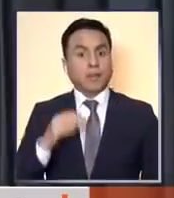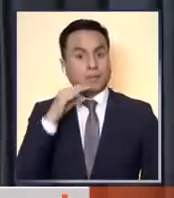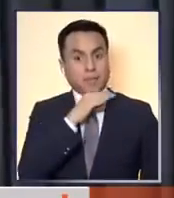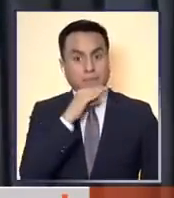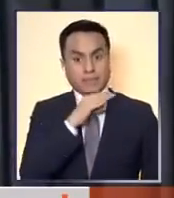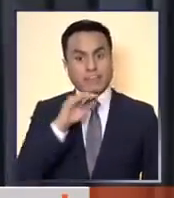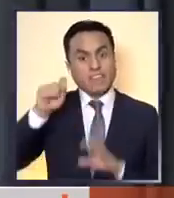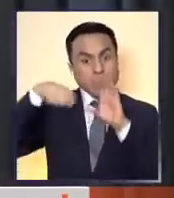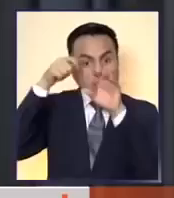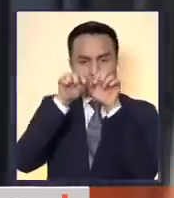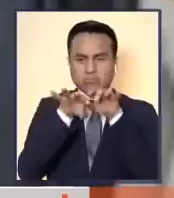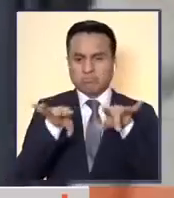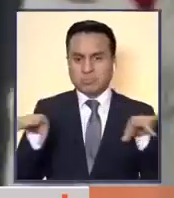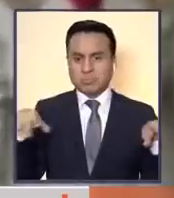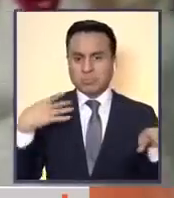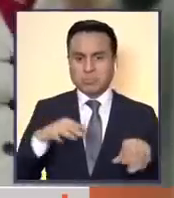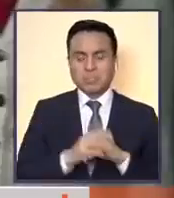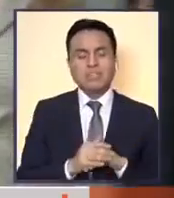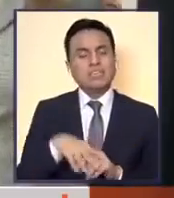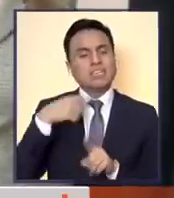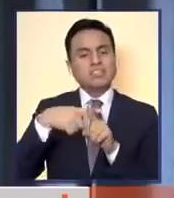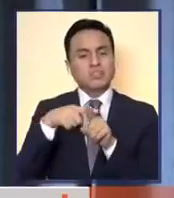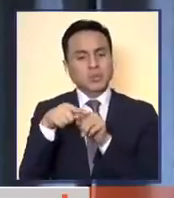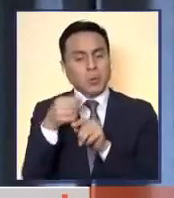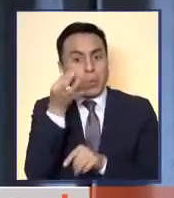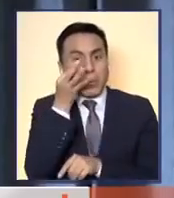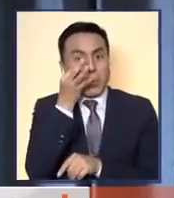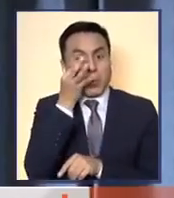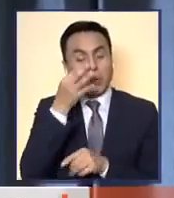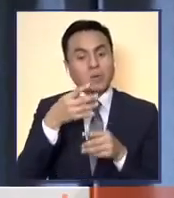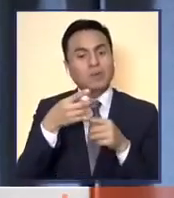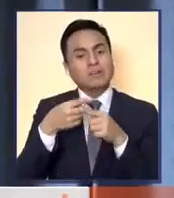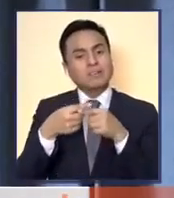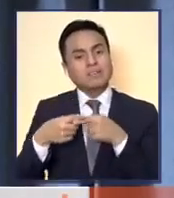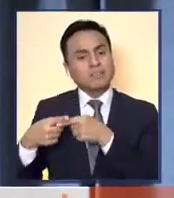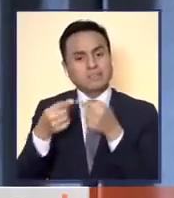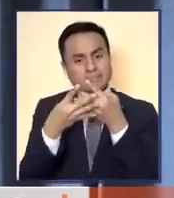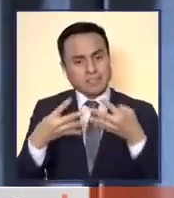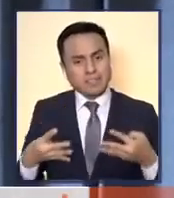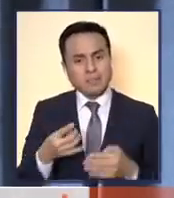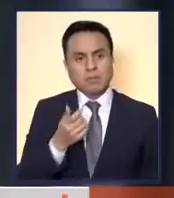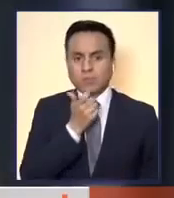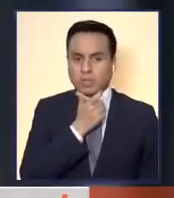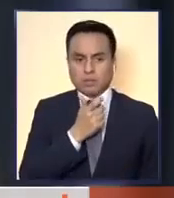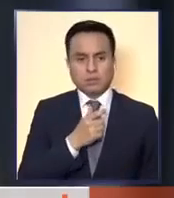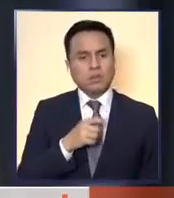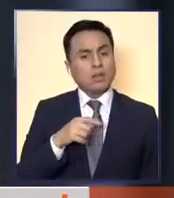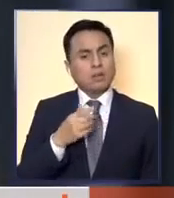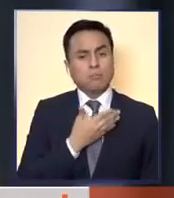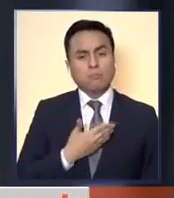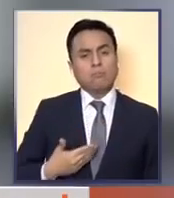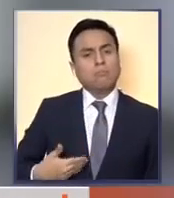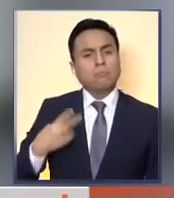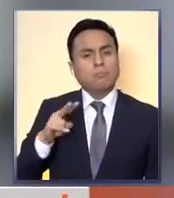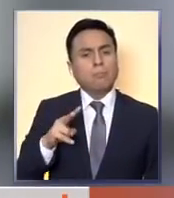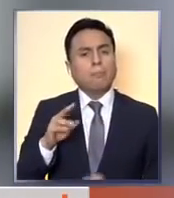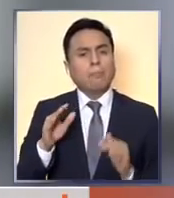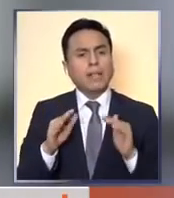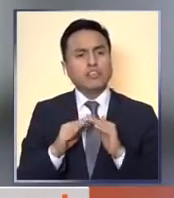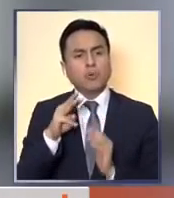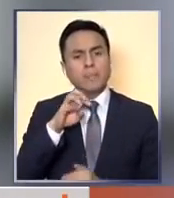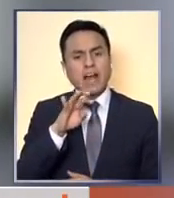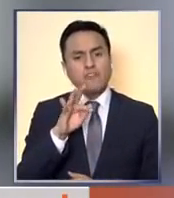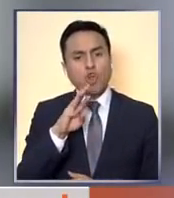Rápidamente el video se viralizó, siendo un éxito en las redes sociales, pero la humorada no causó gracia en el Palacio de Miraflores, por lo que